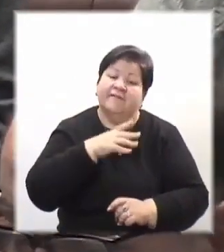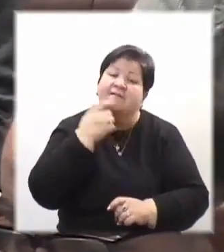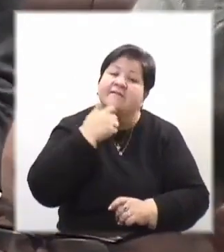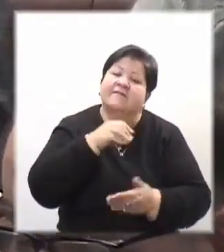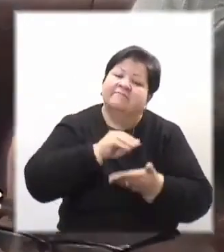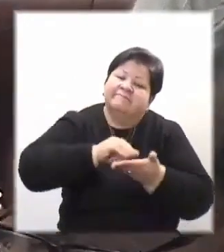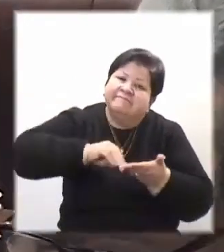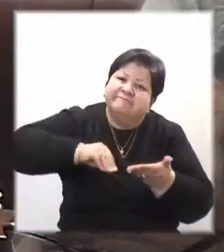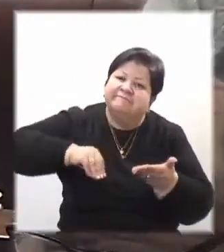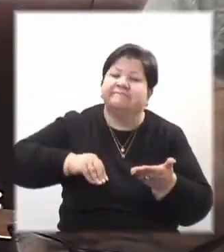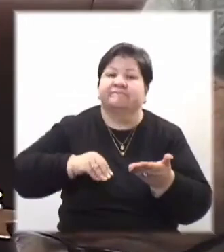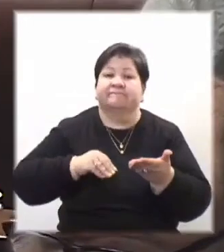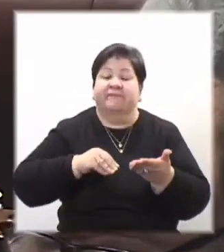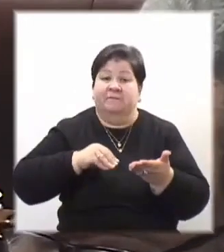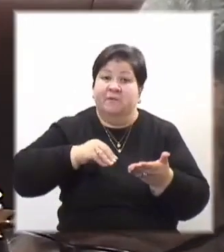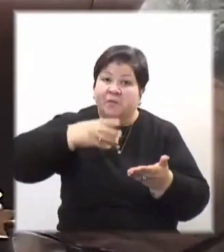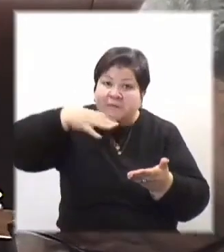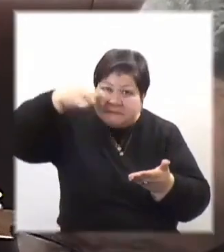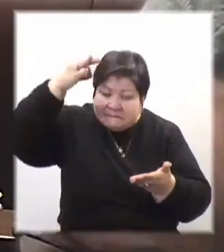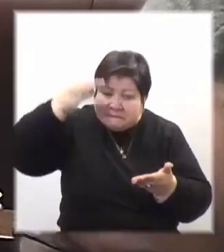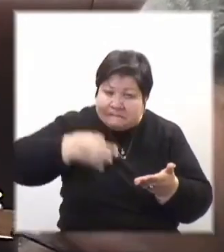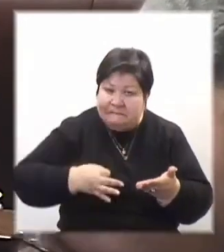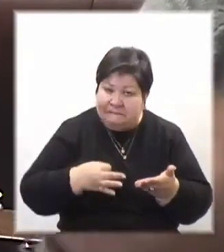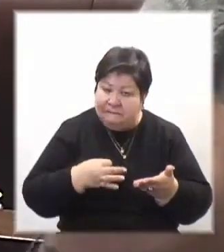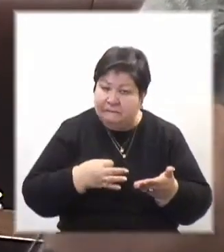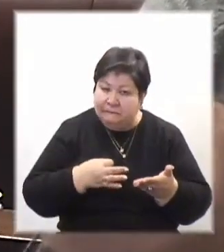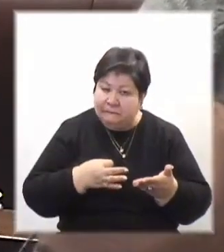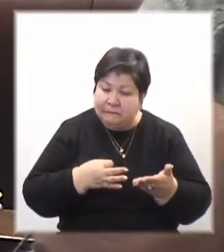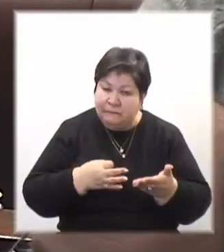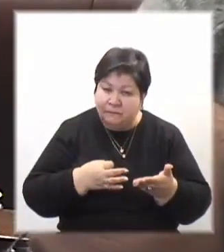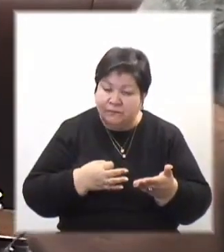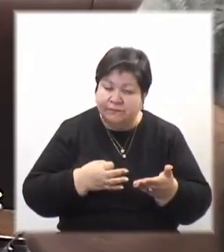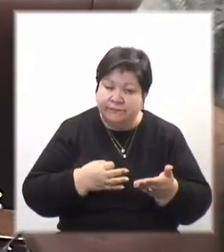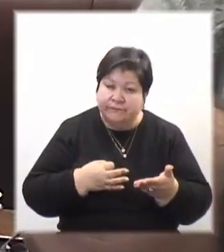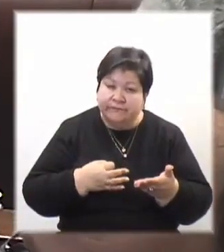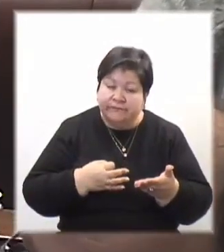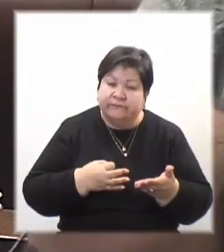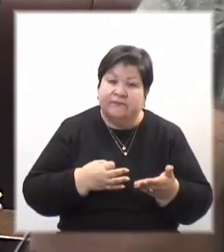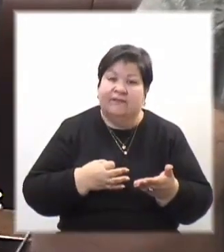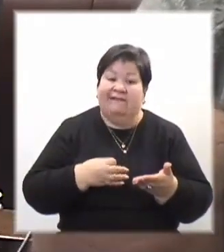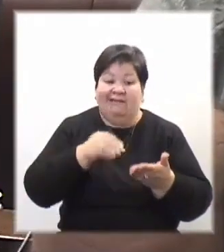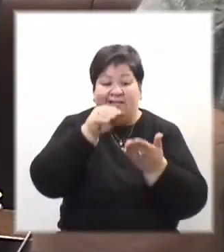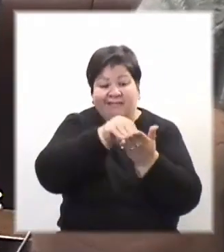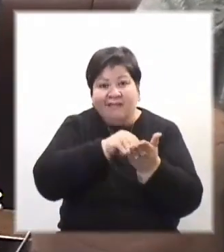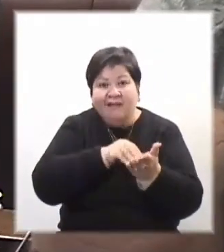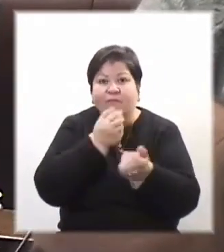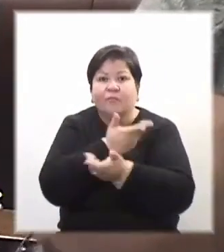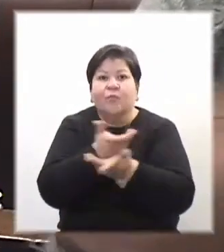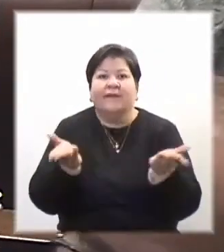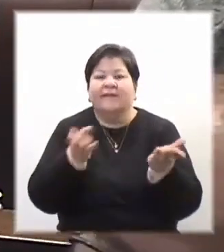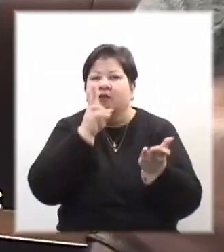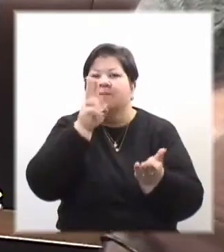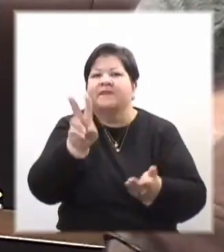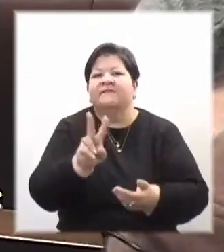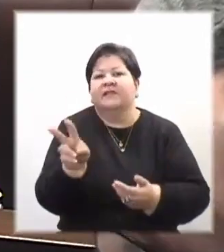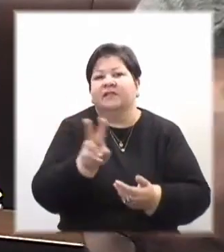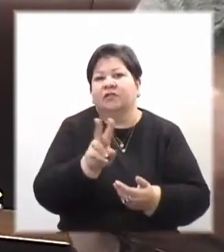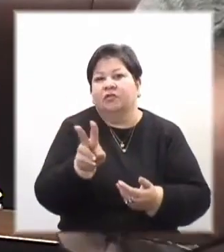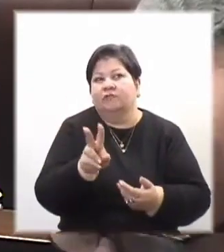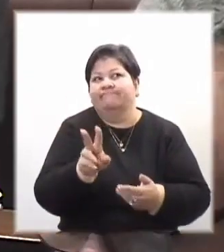es virtualmente seguro dice el informe del observatorio que los datos que se muestran para 2022